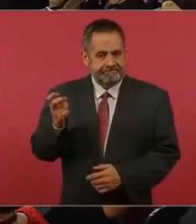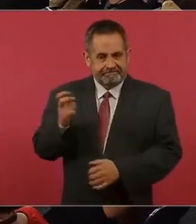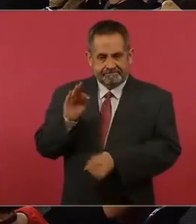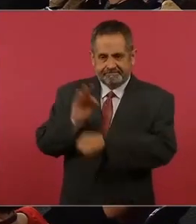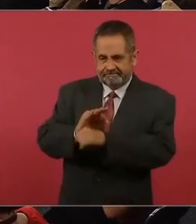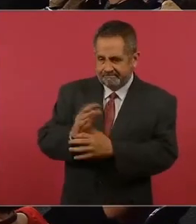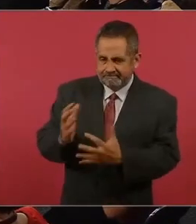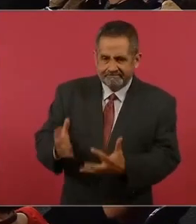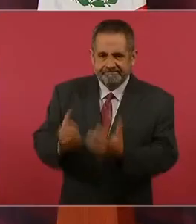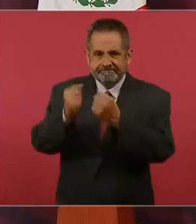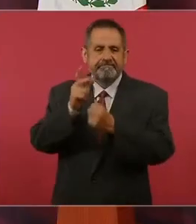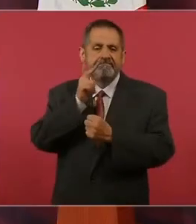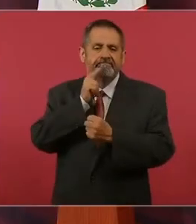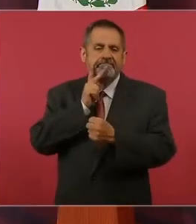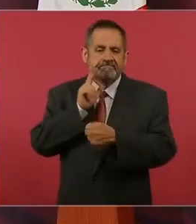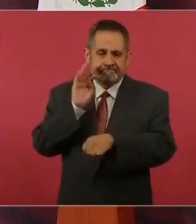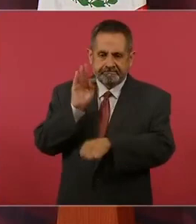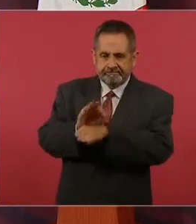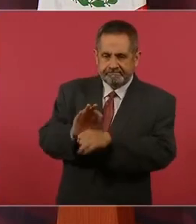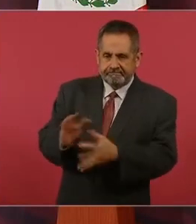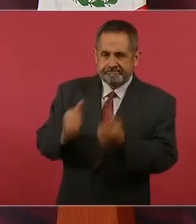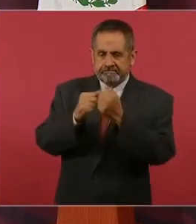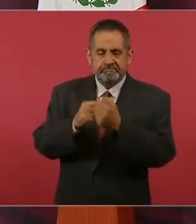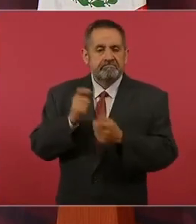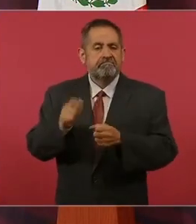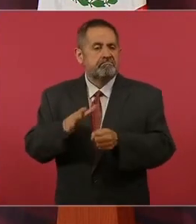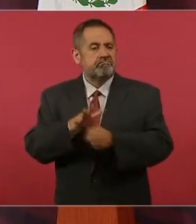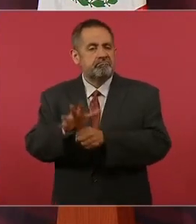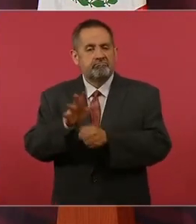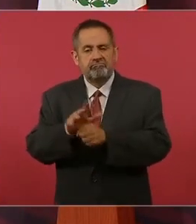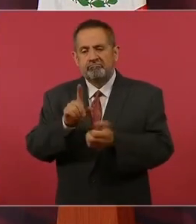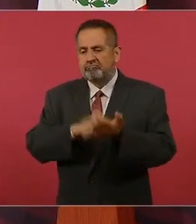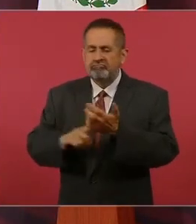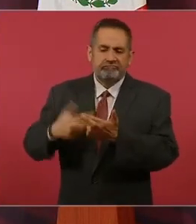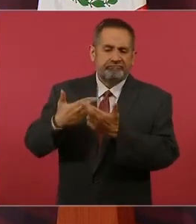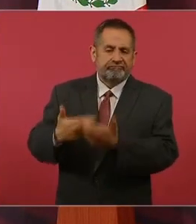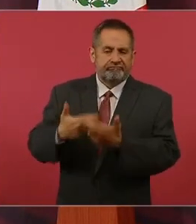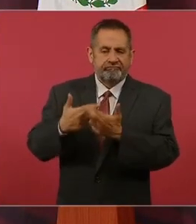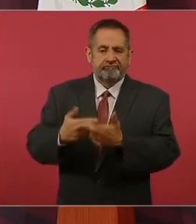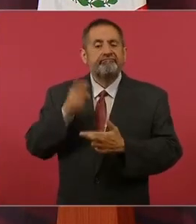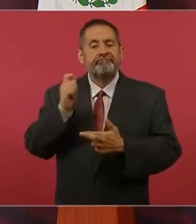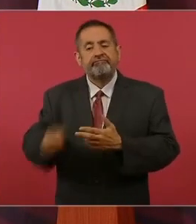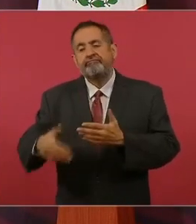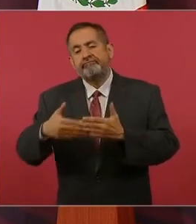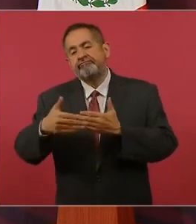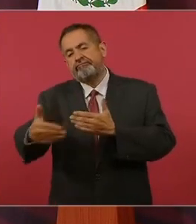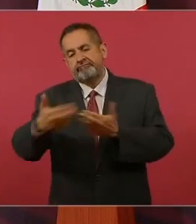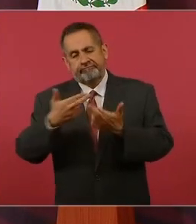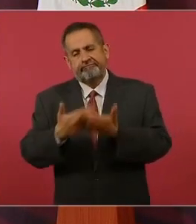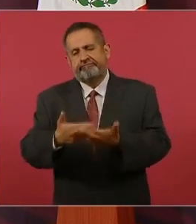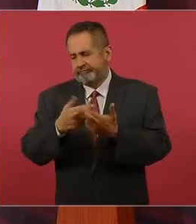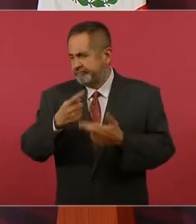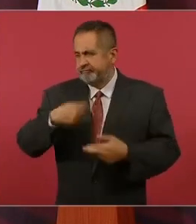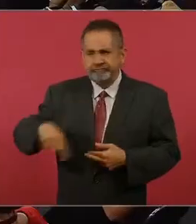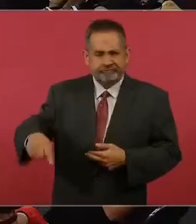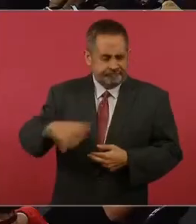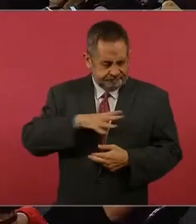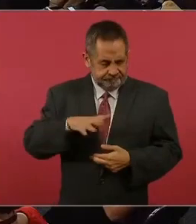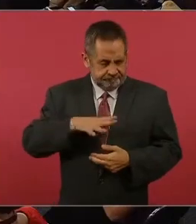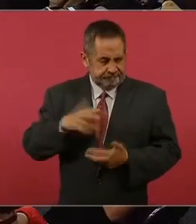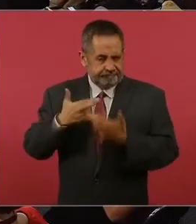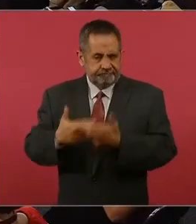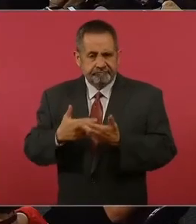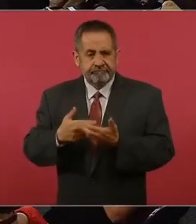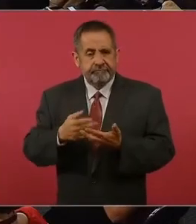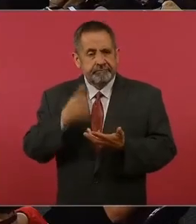Y esto significa que somos autosuficientes, que vamos a tener materia prima para